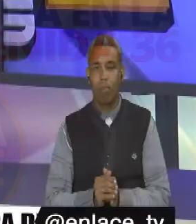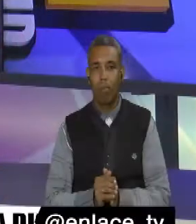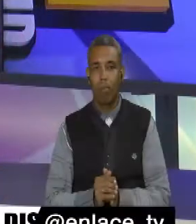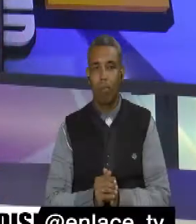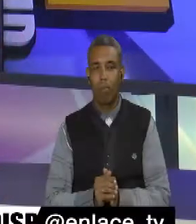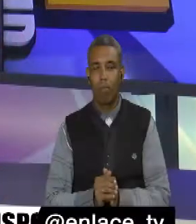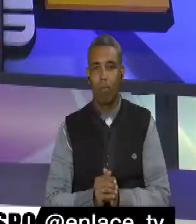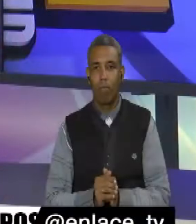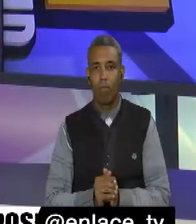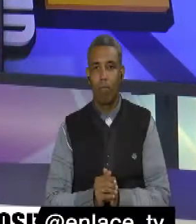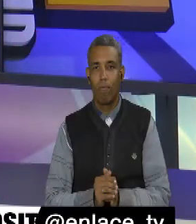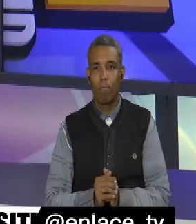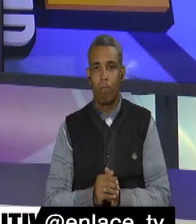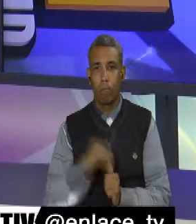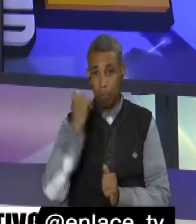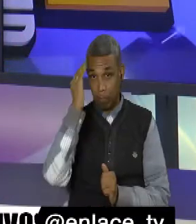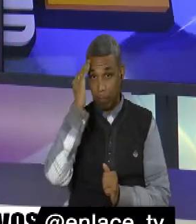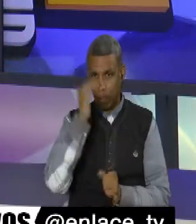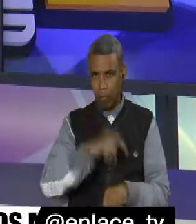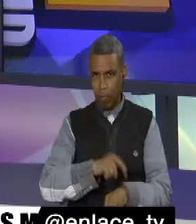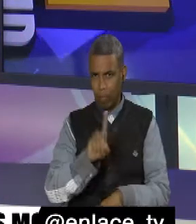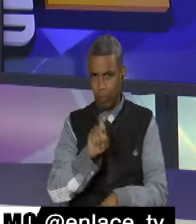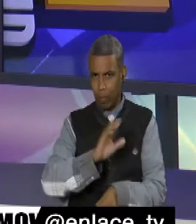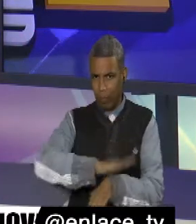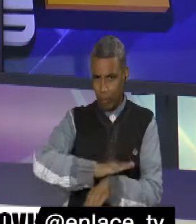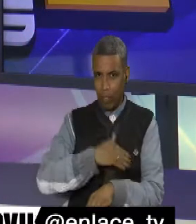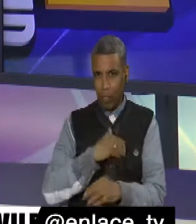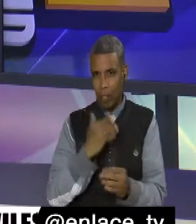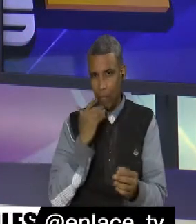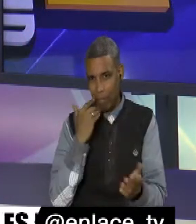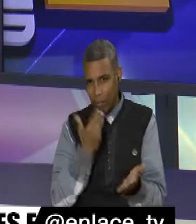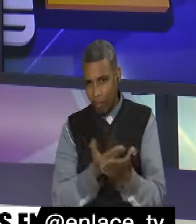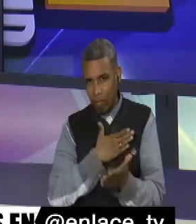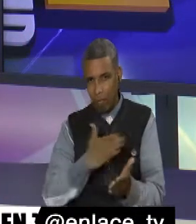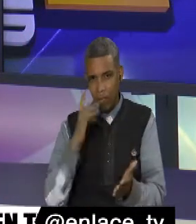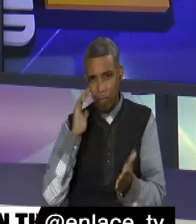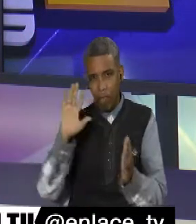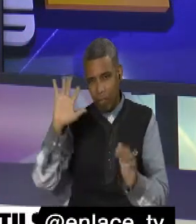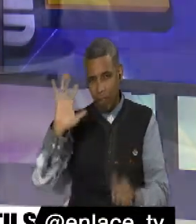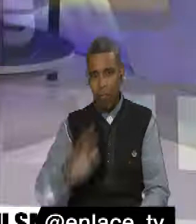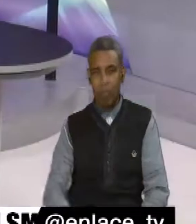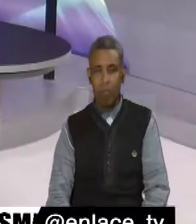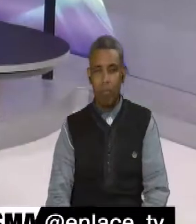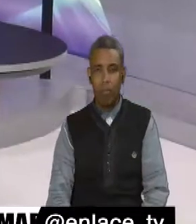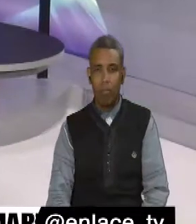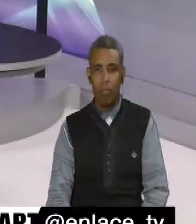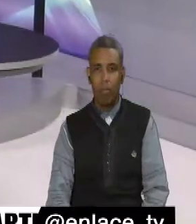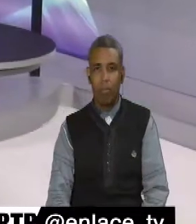No olviden nuestra cita 6:00 p.m. con más de lo que usted quiere ver. Feliz tarde para todos.